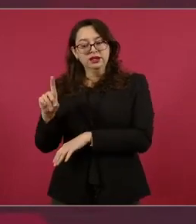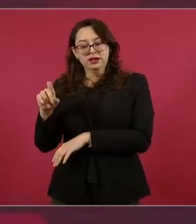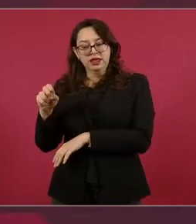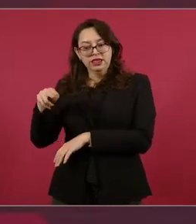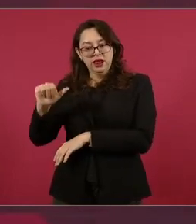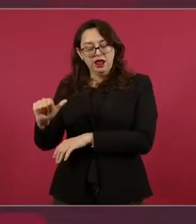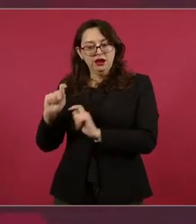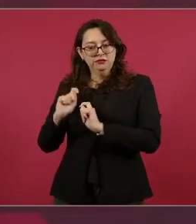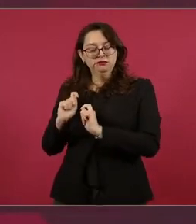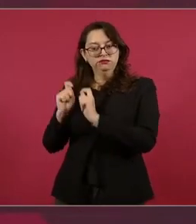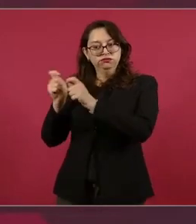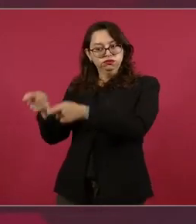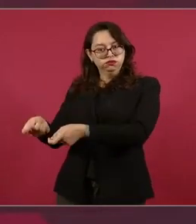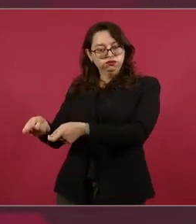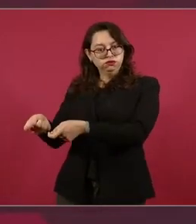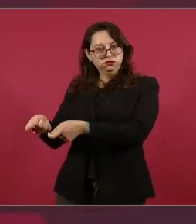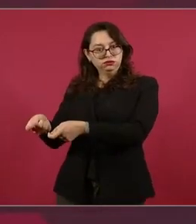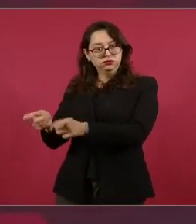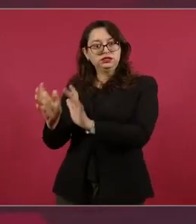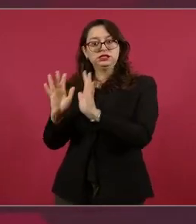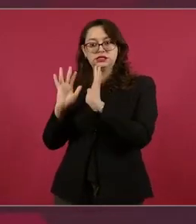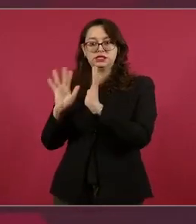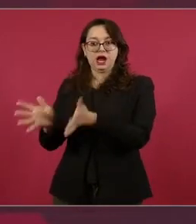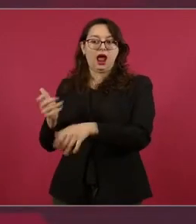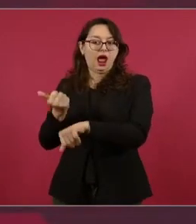van a estar